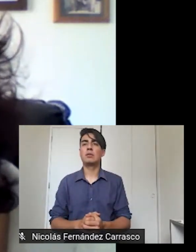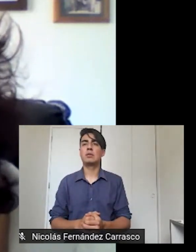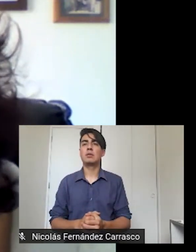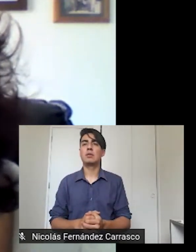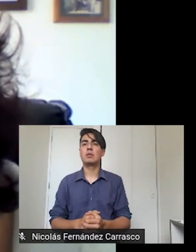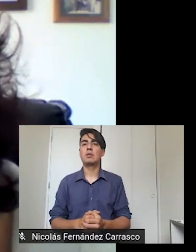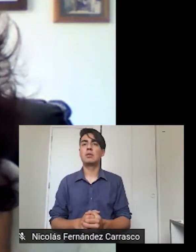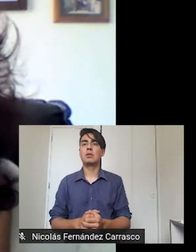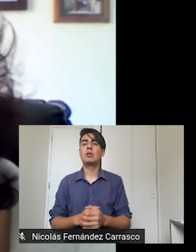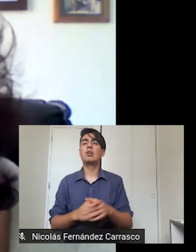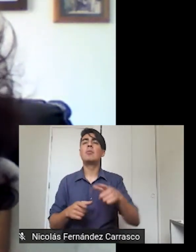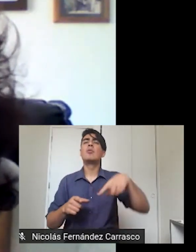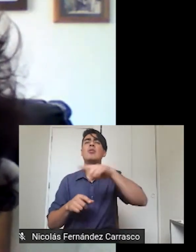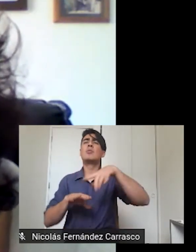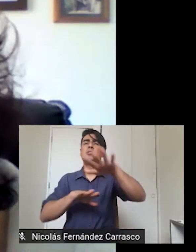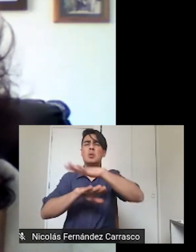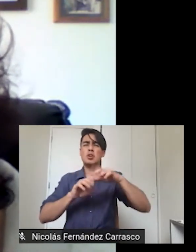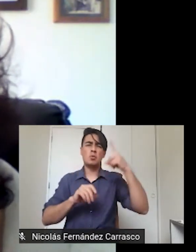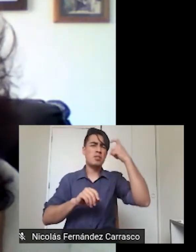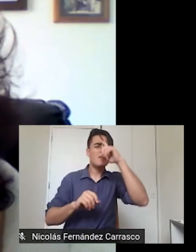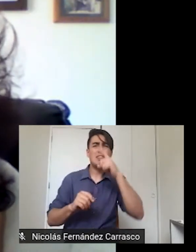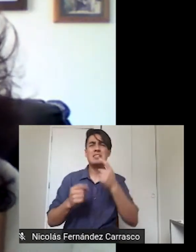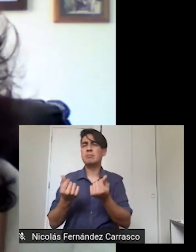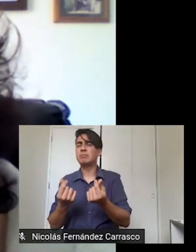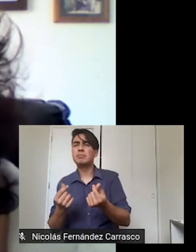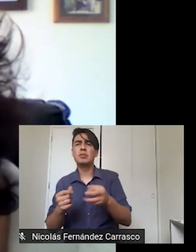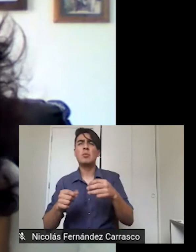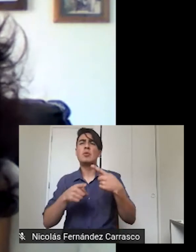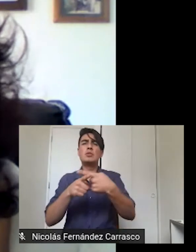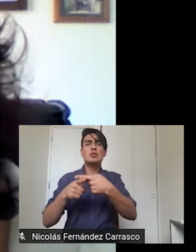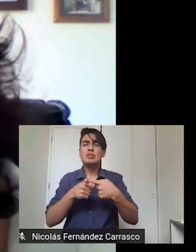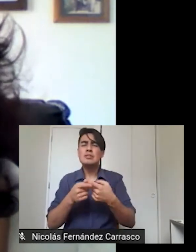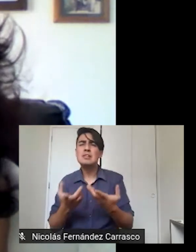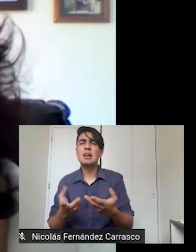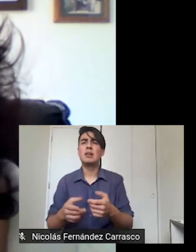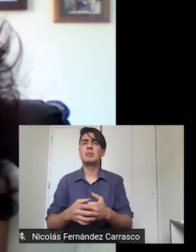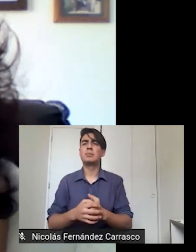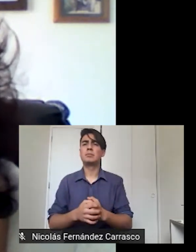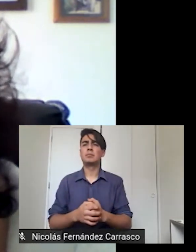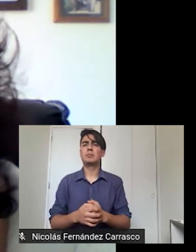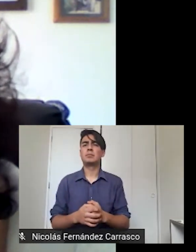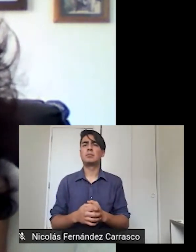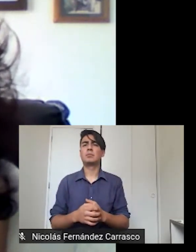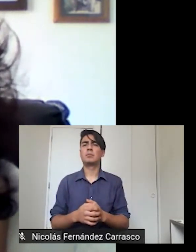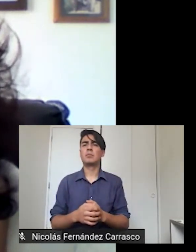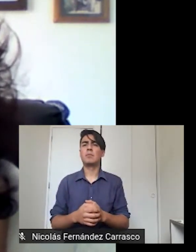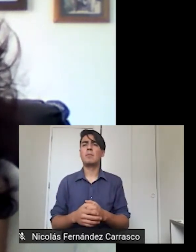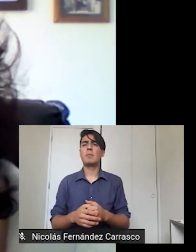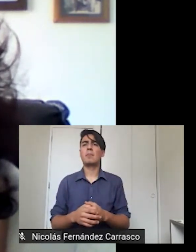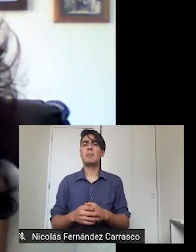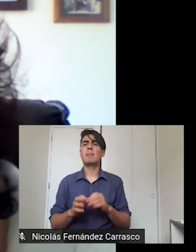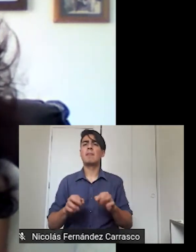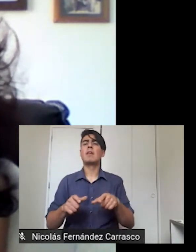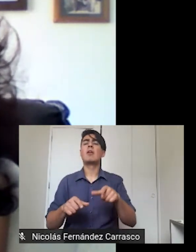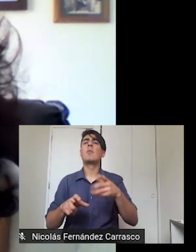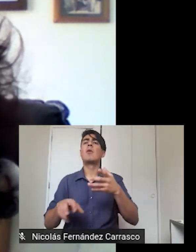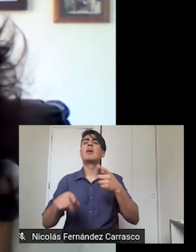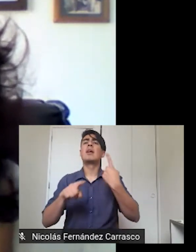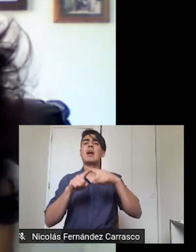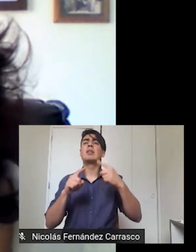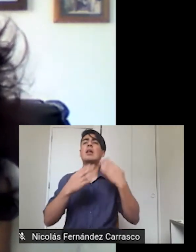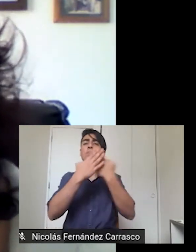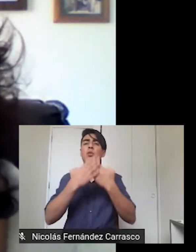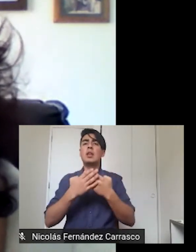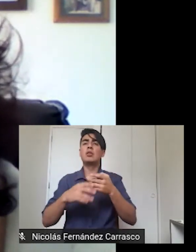donde los estudiantes deben vivir en esos espacios. Entonces, ¿de qué manera, qué estrategias